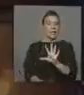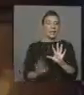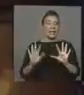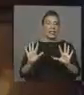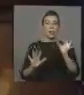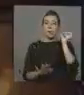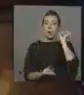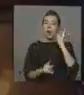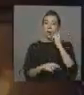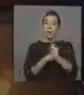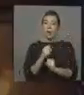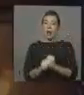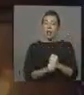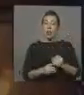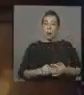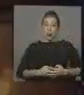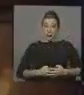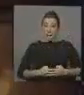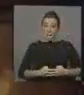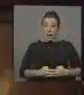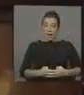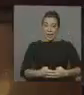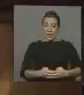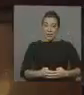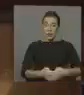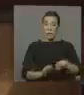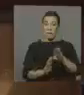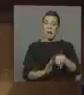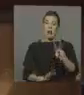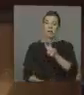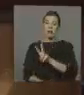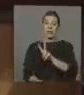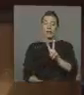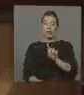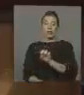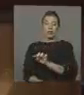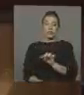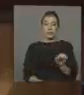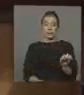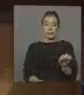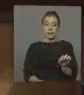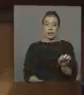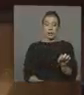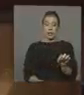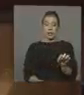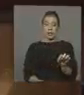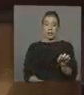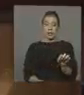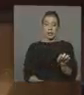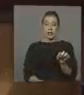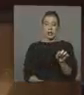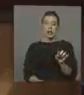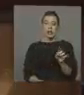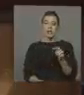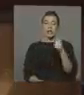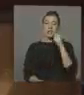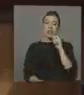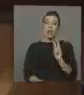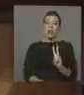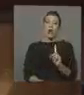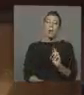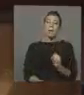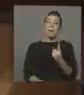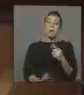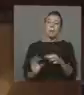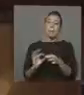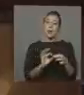16.510 mujeres al año con embarazos de menos de 22 semanas y que son pertinentes a las 2 primeras